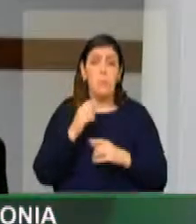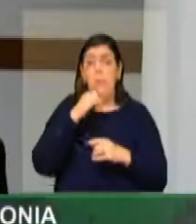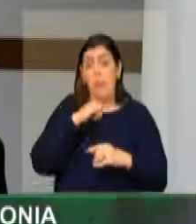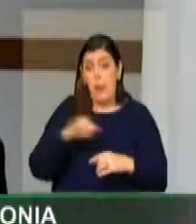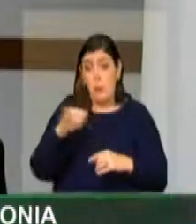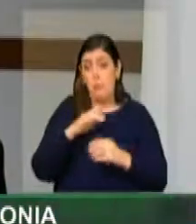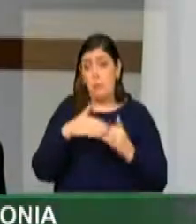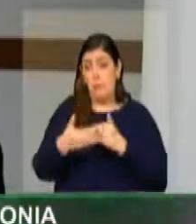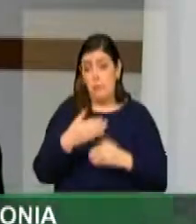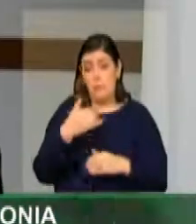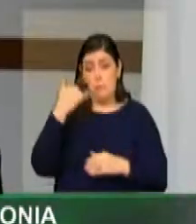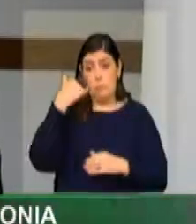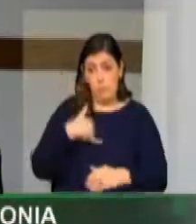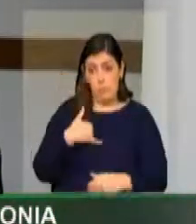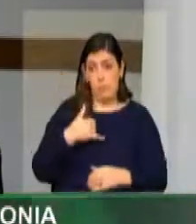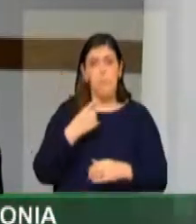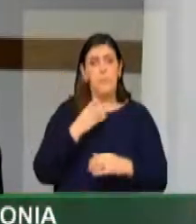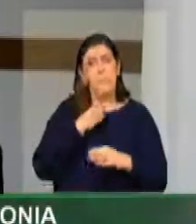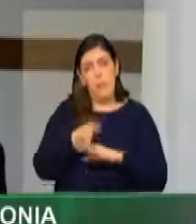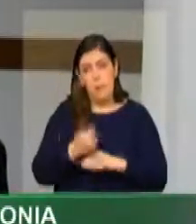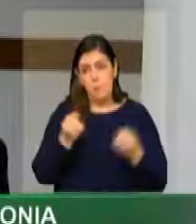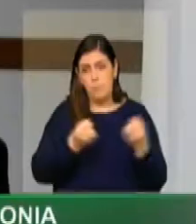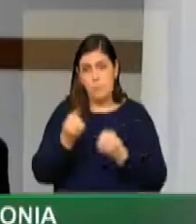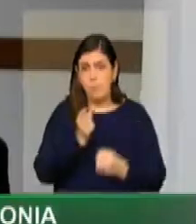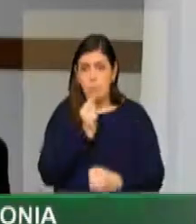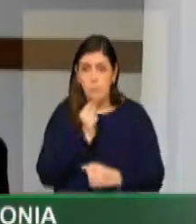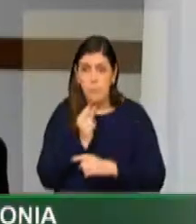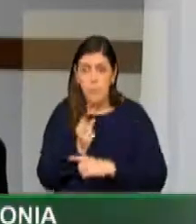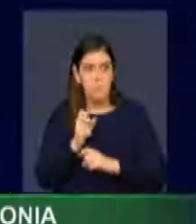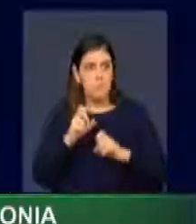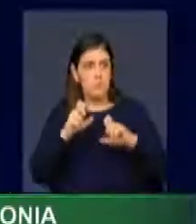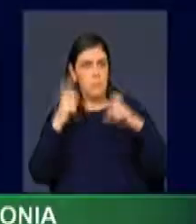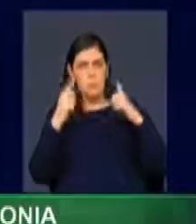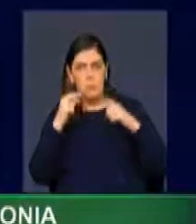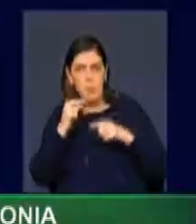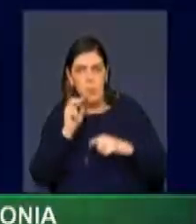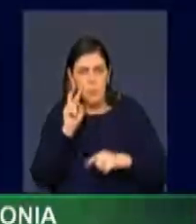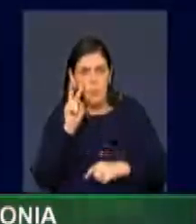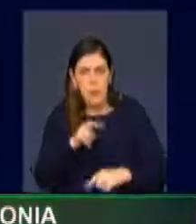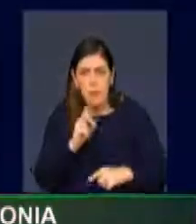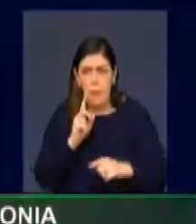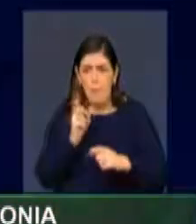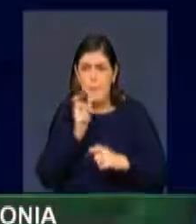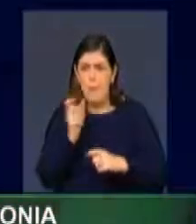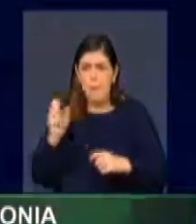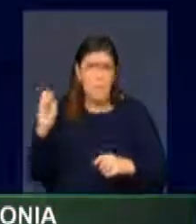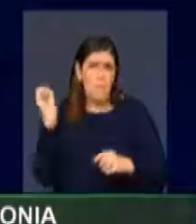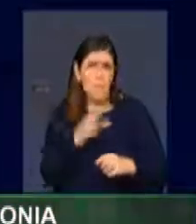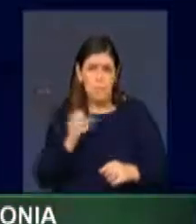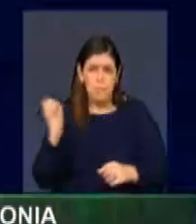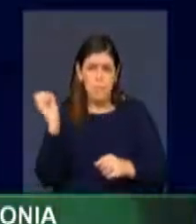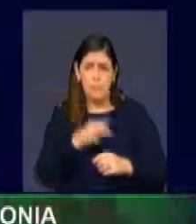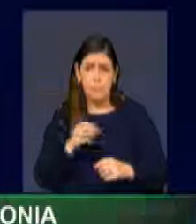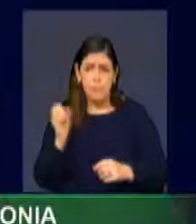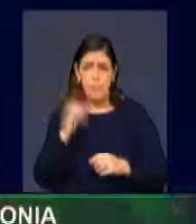denuncia de parte de los vecinos, ¿verdad? Concurre el móvil policial, con la gran sorpresa de que son apedreados los policías.